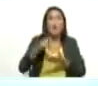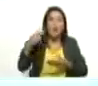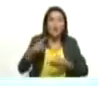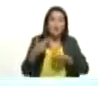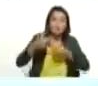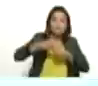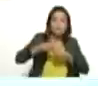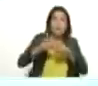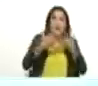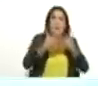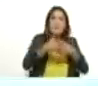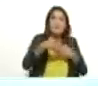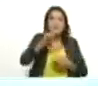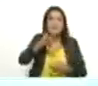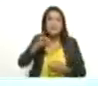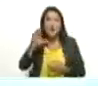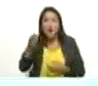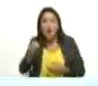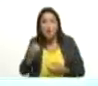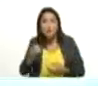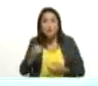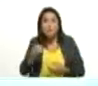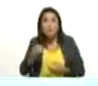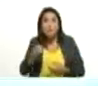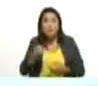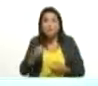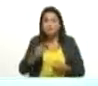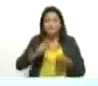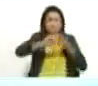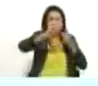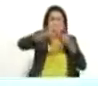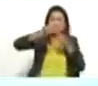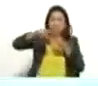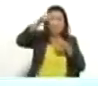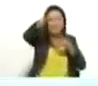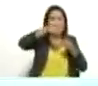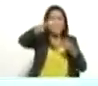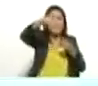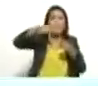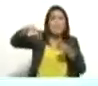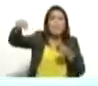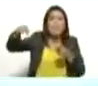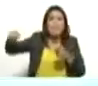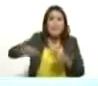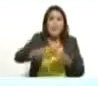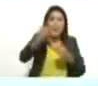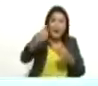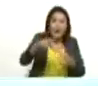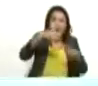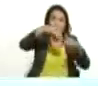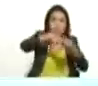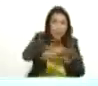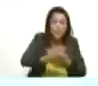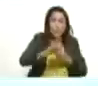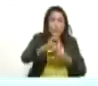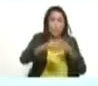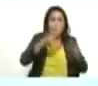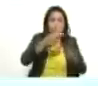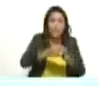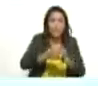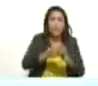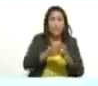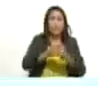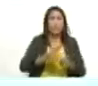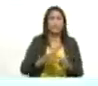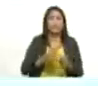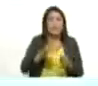la empresa Citgo por todos lados. Es una empresa que tiene almacenamiento, puertos. Es una